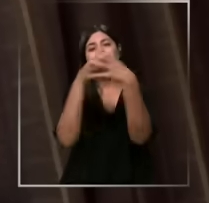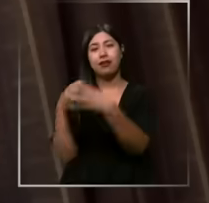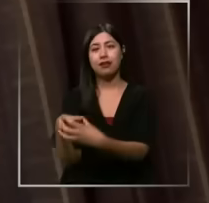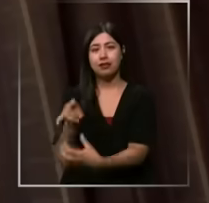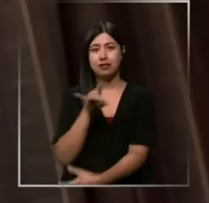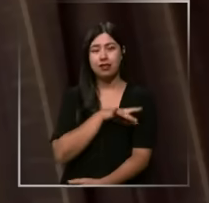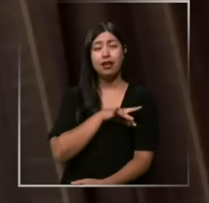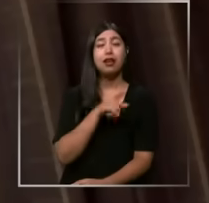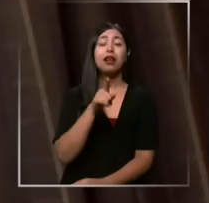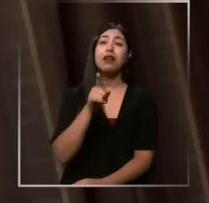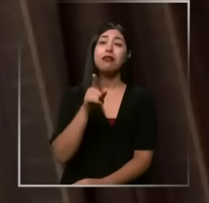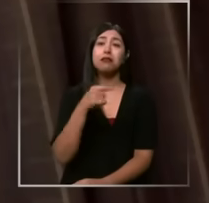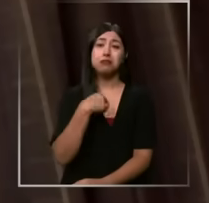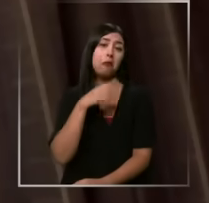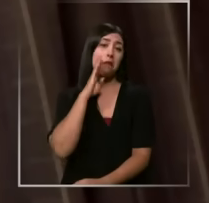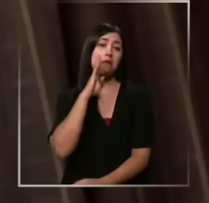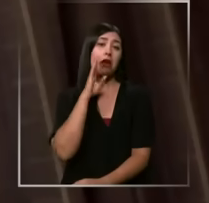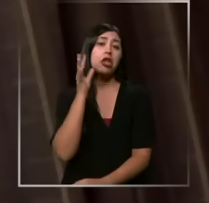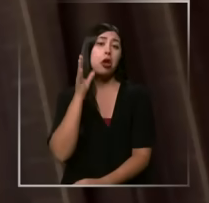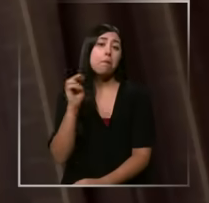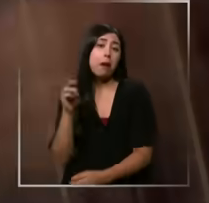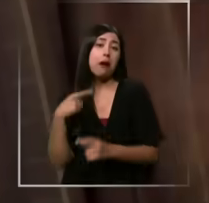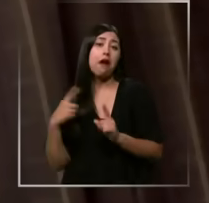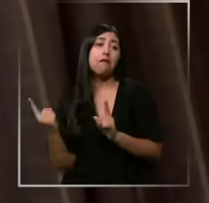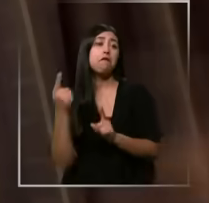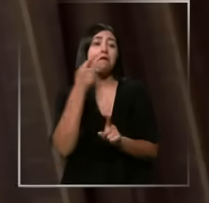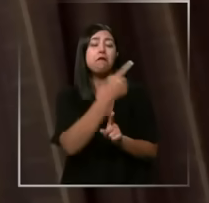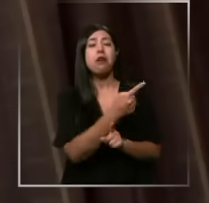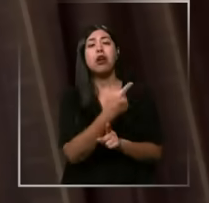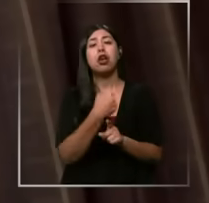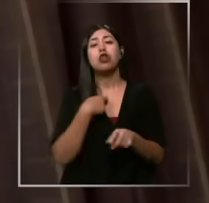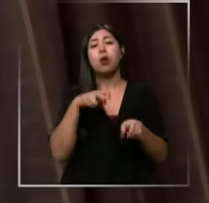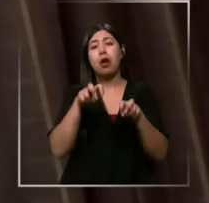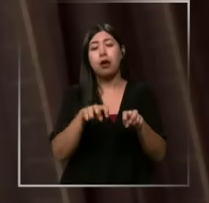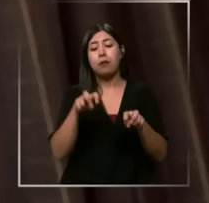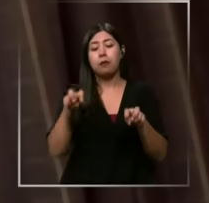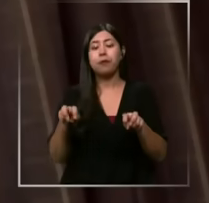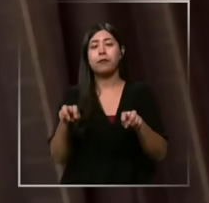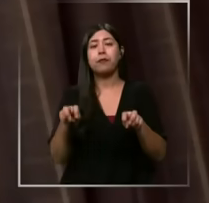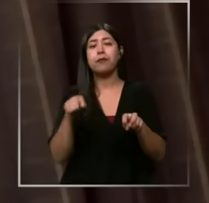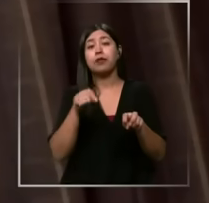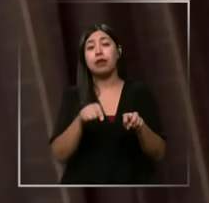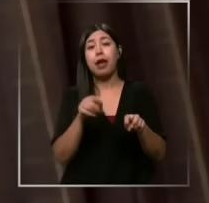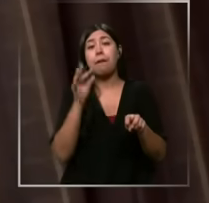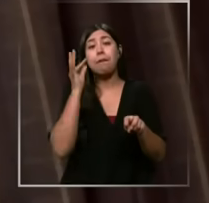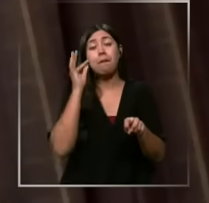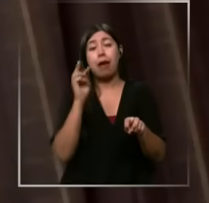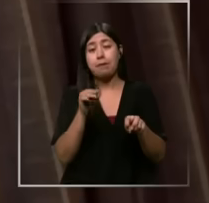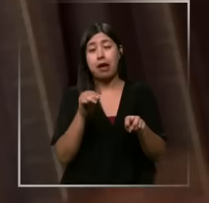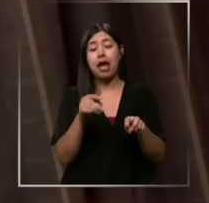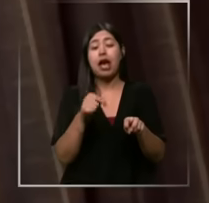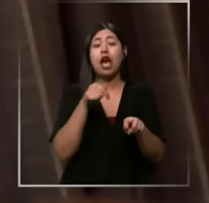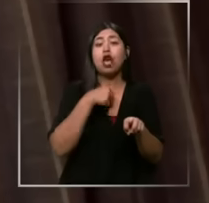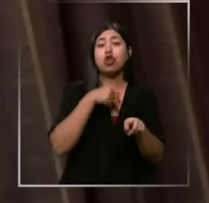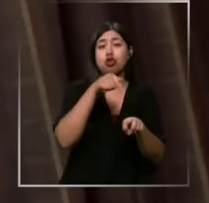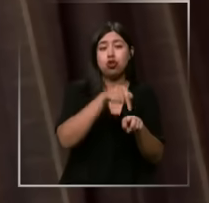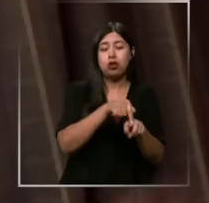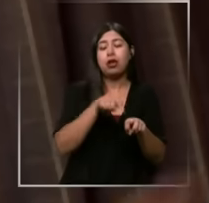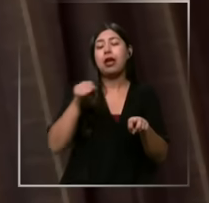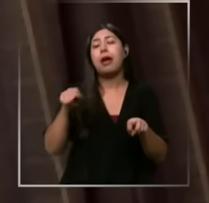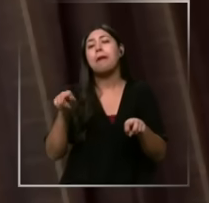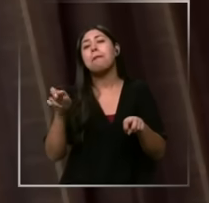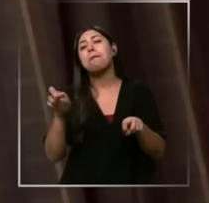ella se levantó del baño y yo le di la pasada porque ella venía al medio, mi papá en la ventana y yo en el pasillo. Y yo le dije, ya anda. Y yo me saqué el